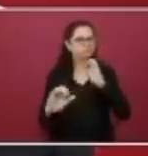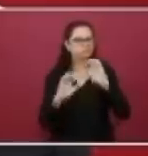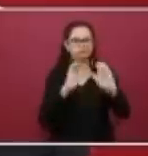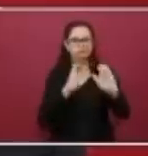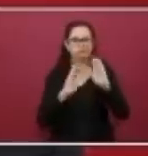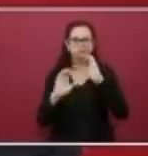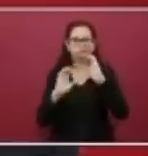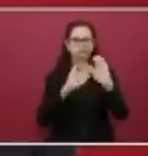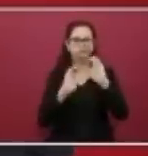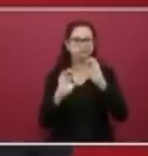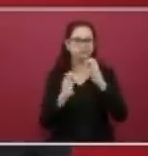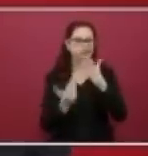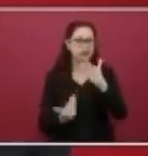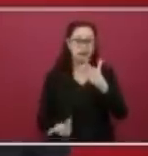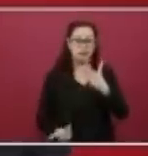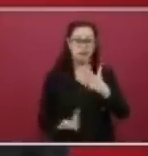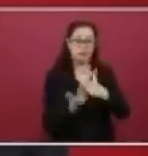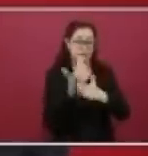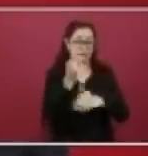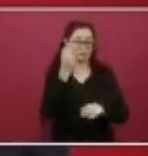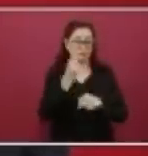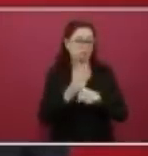en estas conferencias